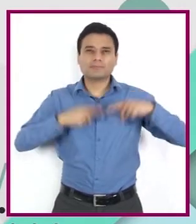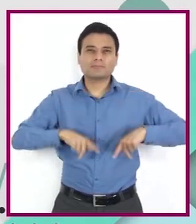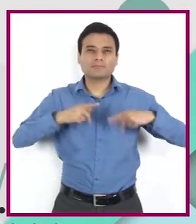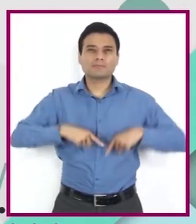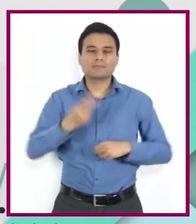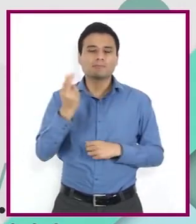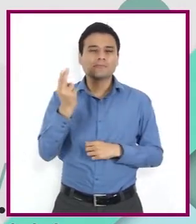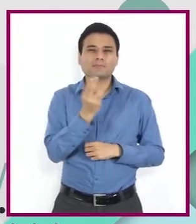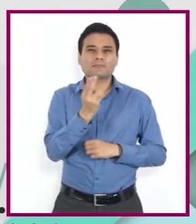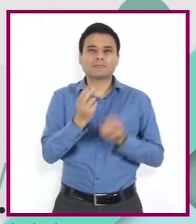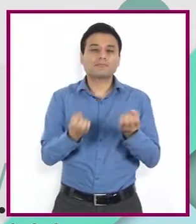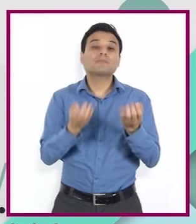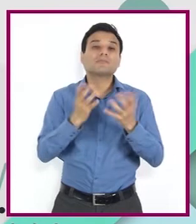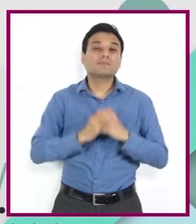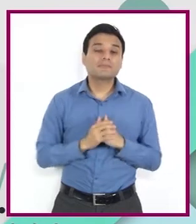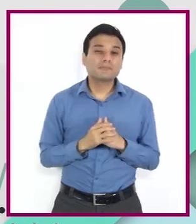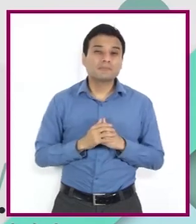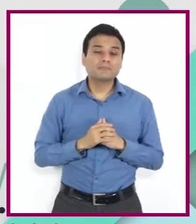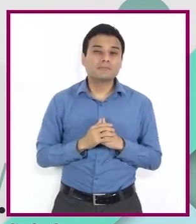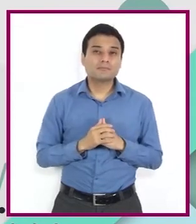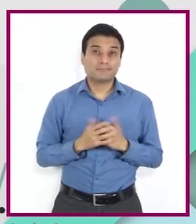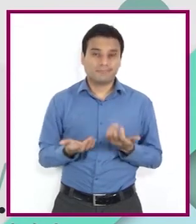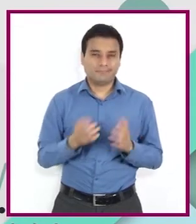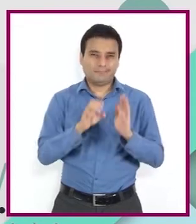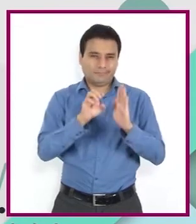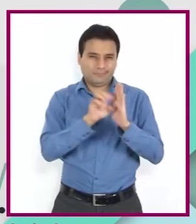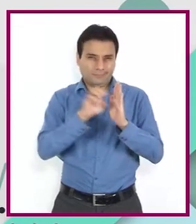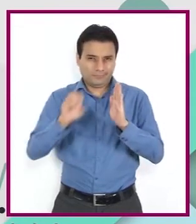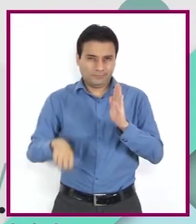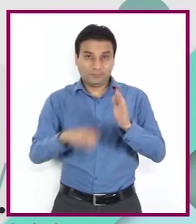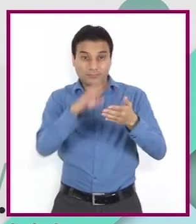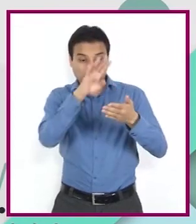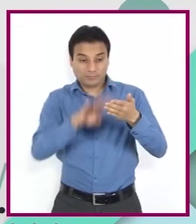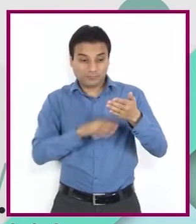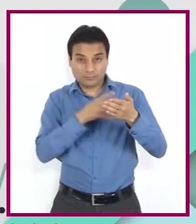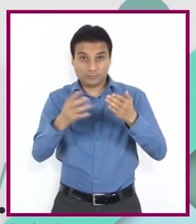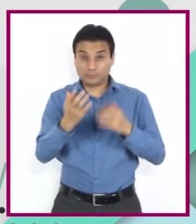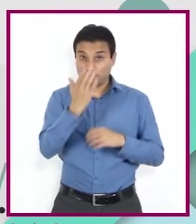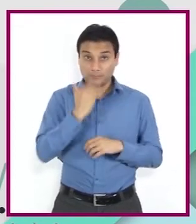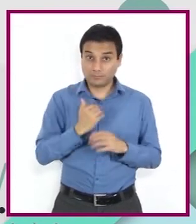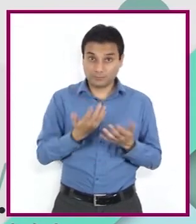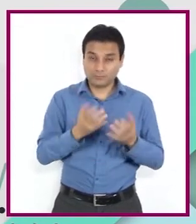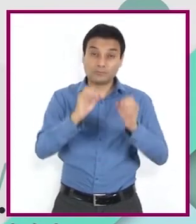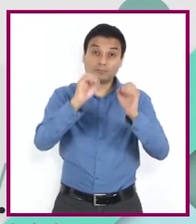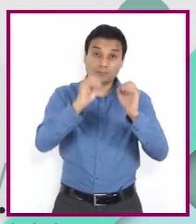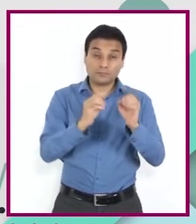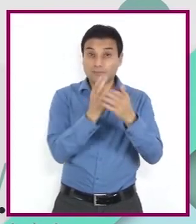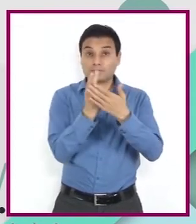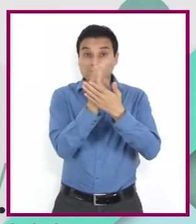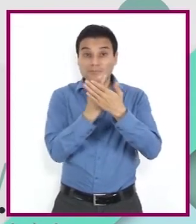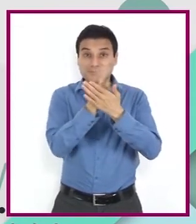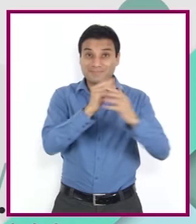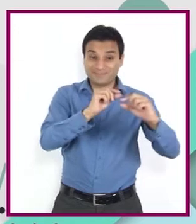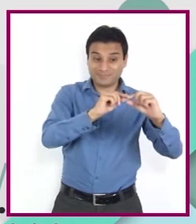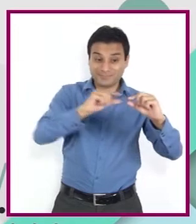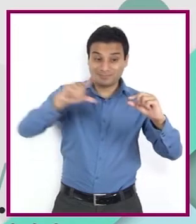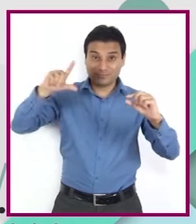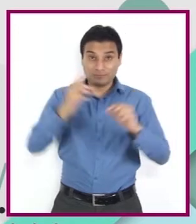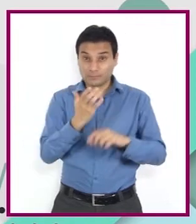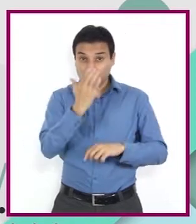Cuando no tenemos el apoyo de una tabla de valores o de una gráfica para resolver problemas de proporcionalidad